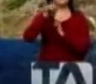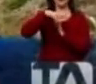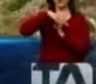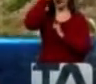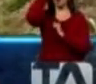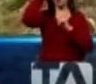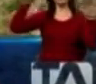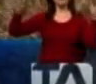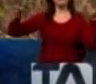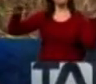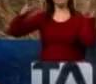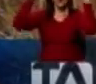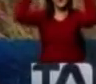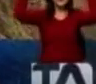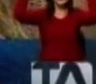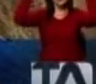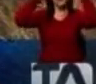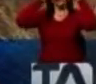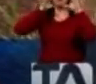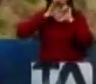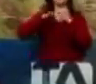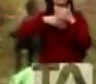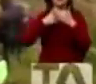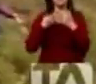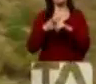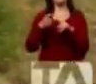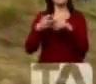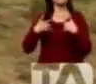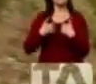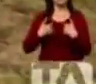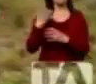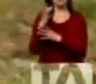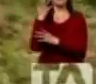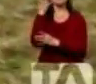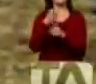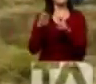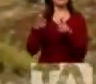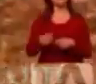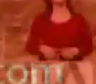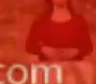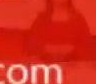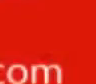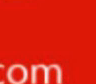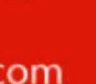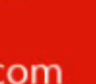oso de anteojos y un gran número de plantas endémicas. Nelson Carrera, 24 horas.